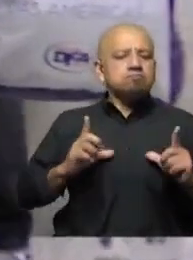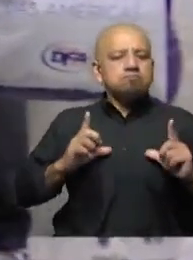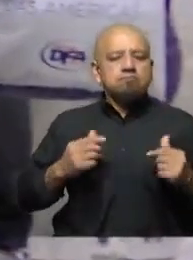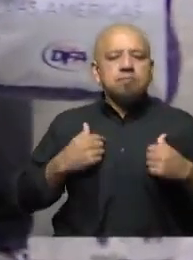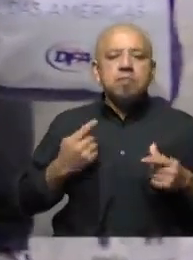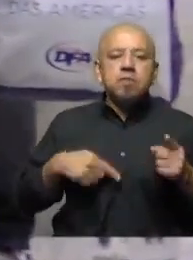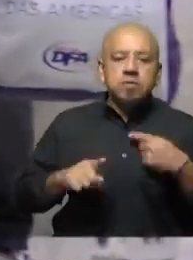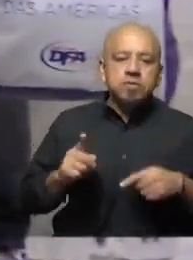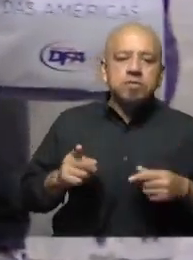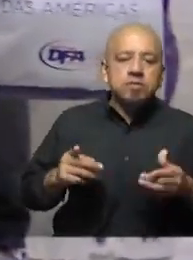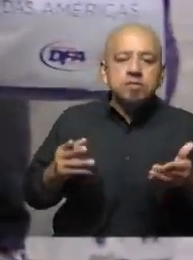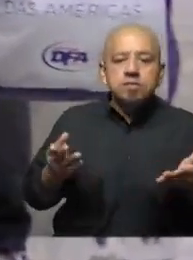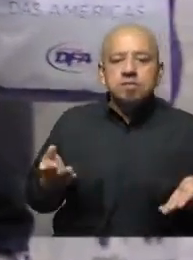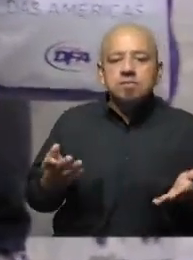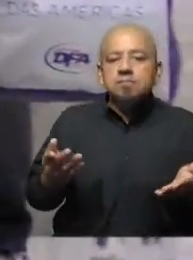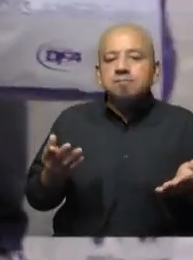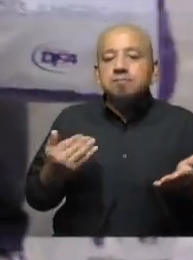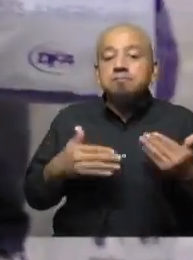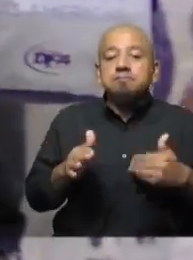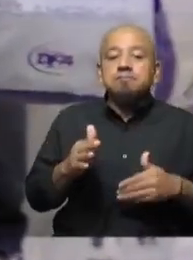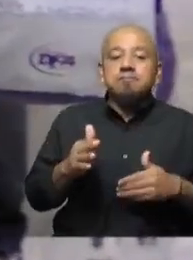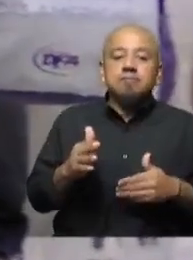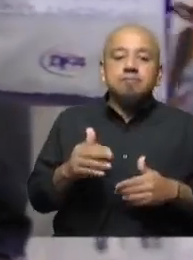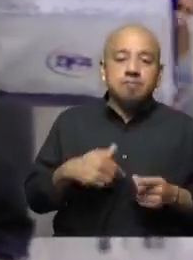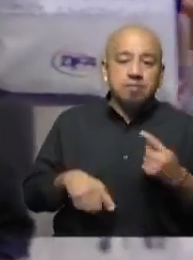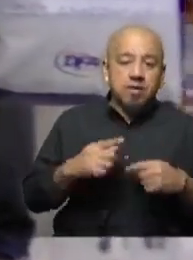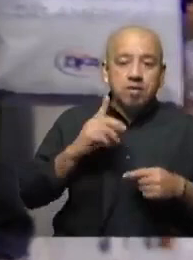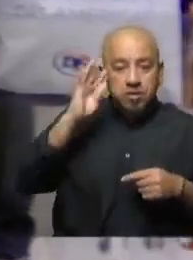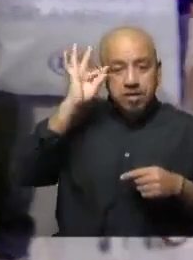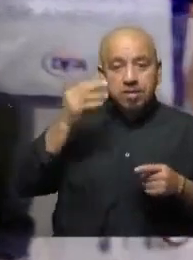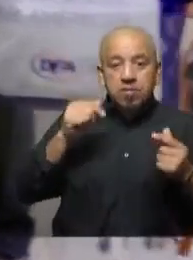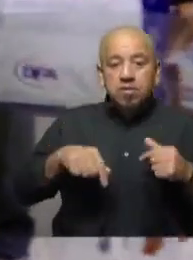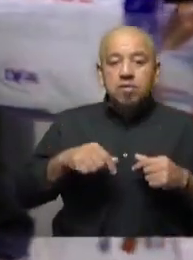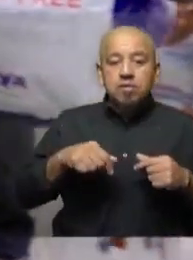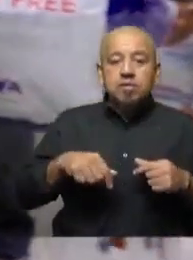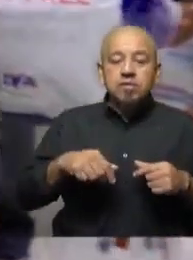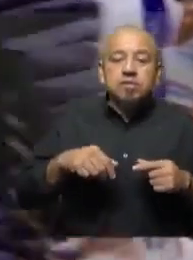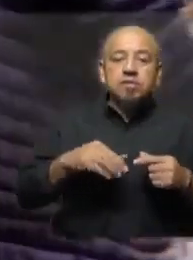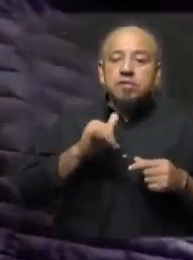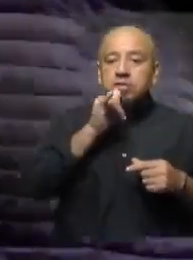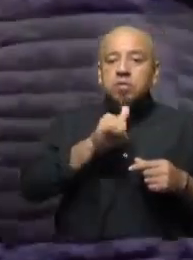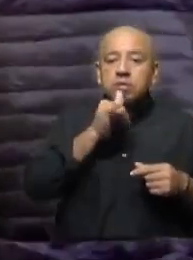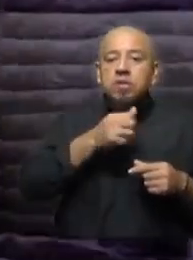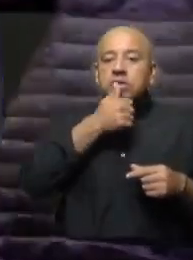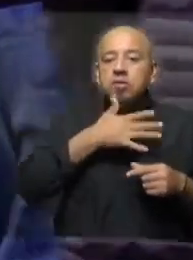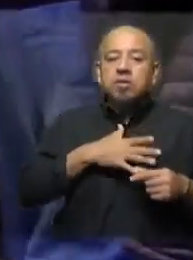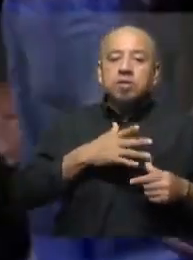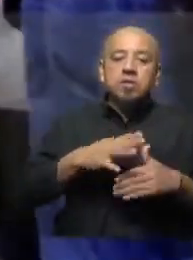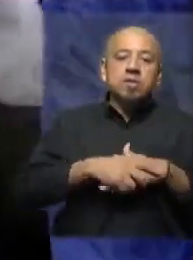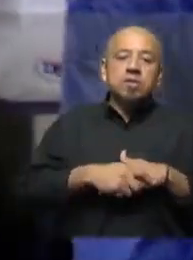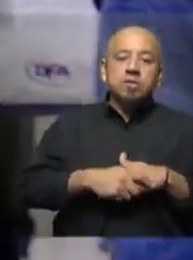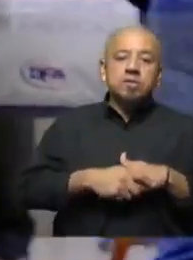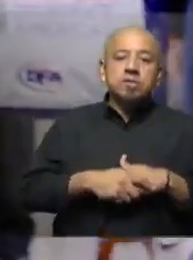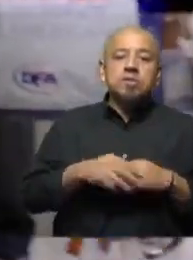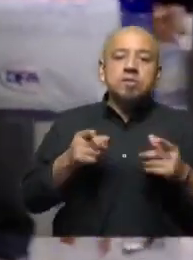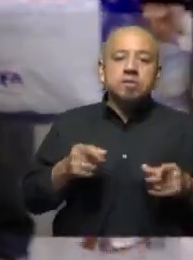como, bueno, no sé. Pero creemos que este show, que cuenta un poco la historia de nuestra amistad, es un show que,